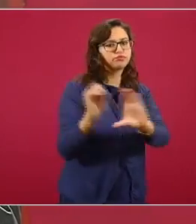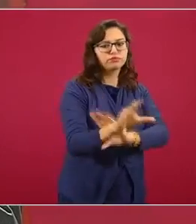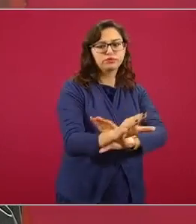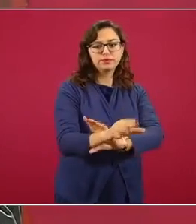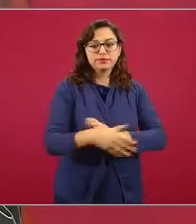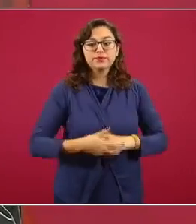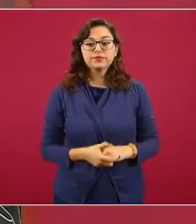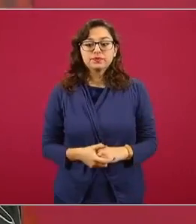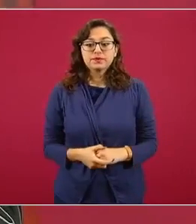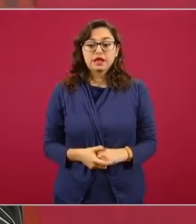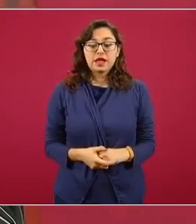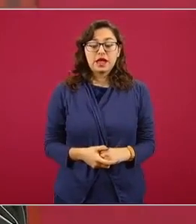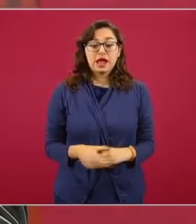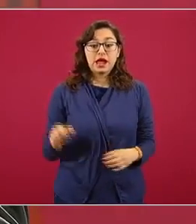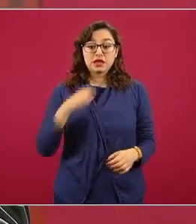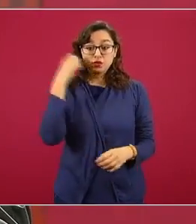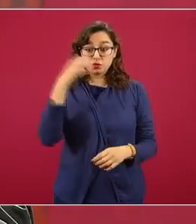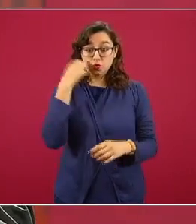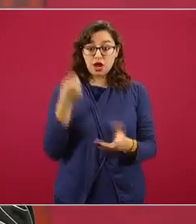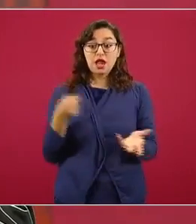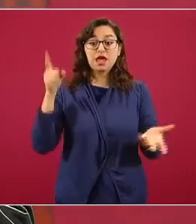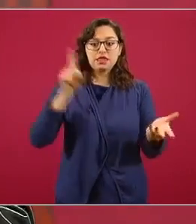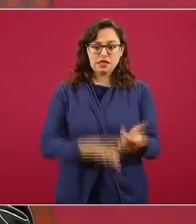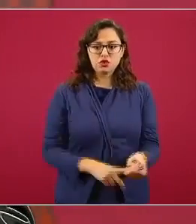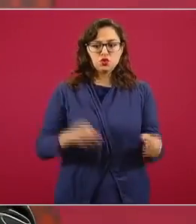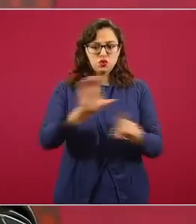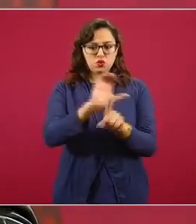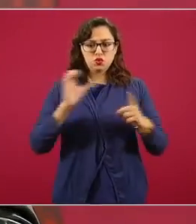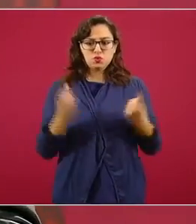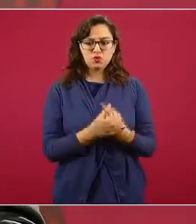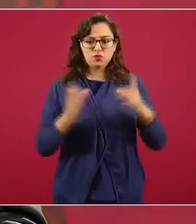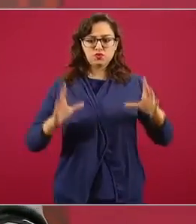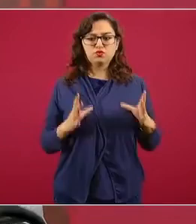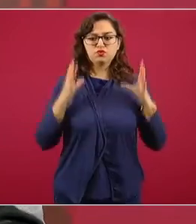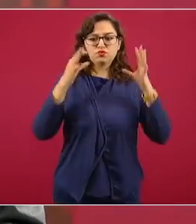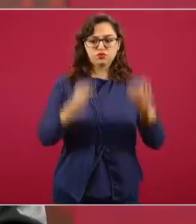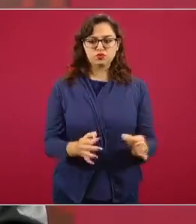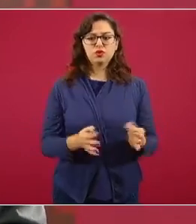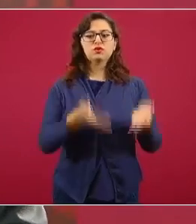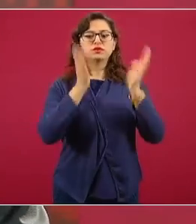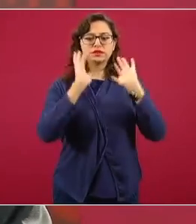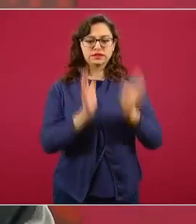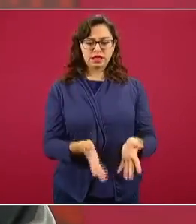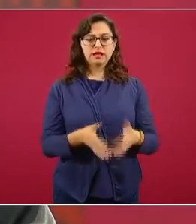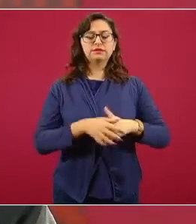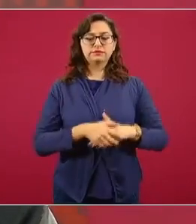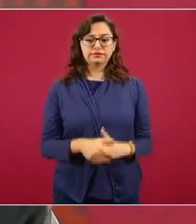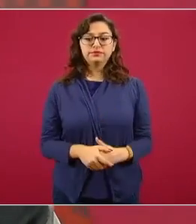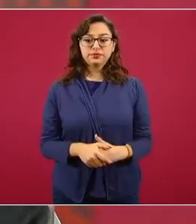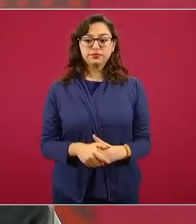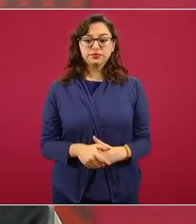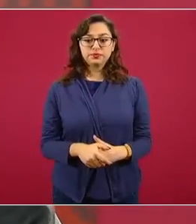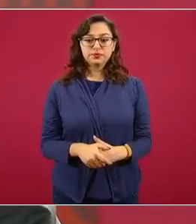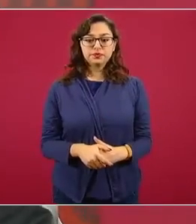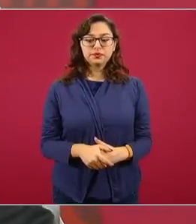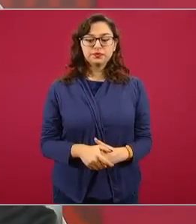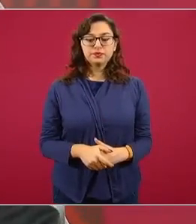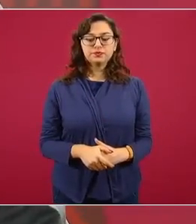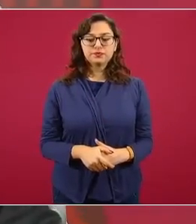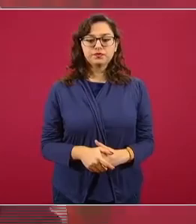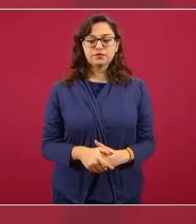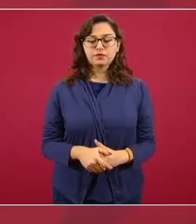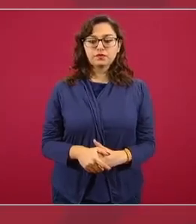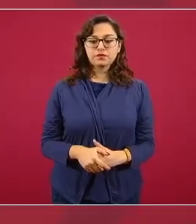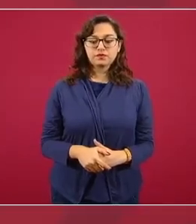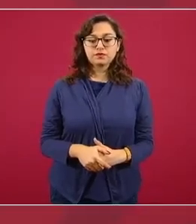comités para el manejo de estos fondos ya en estas 50,000 escuelas, y la